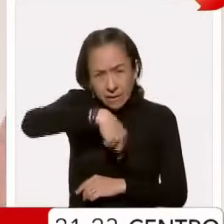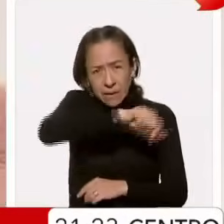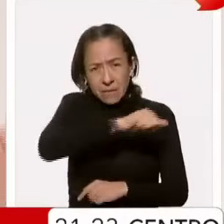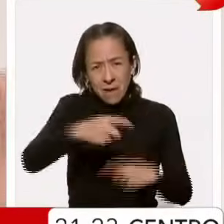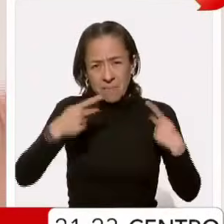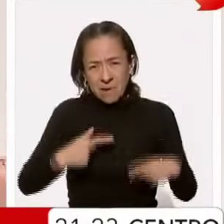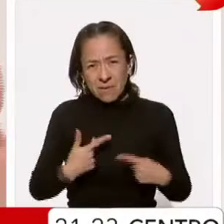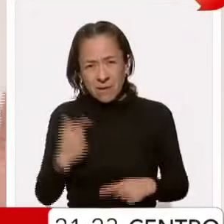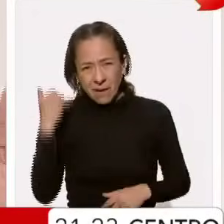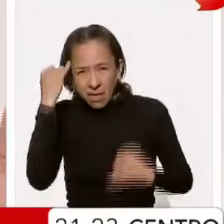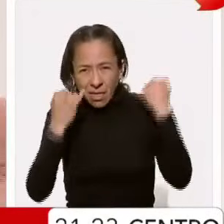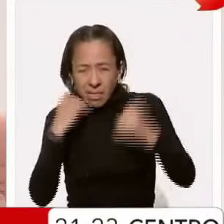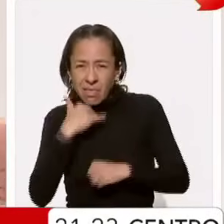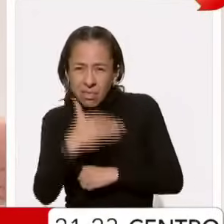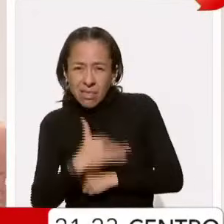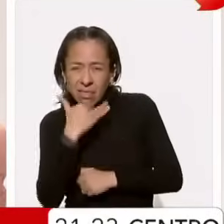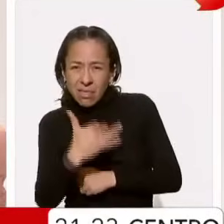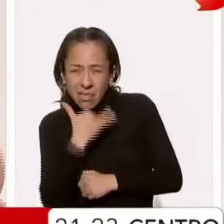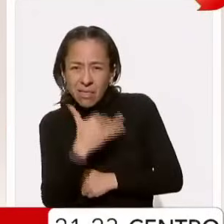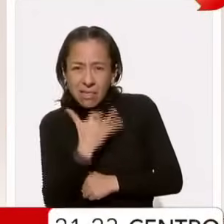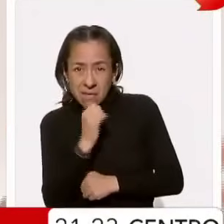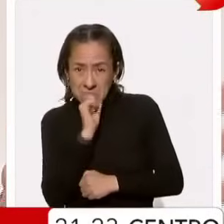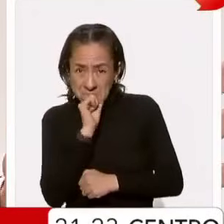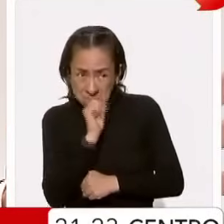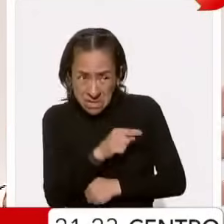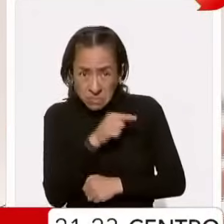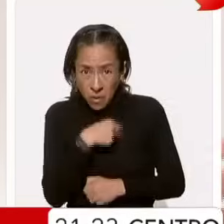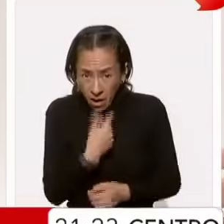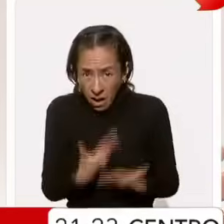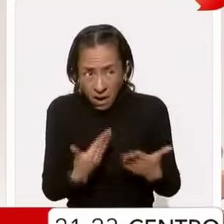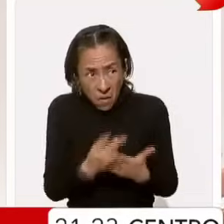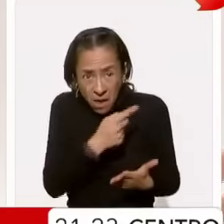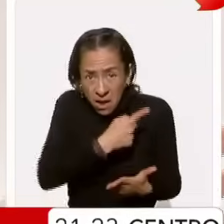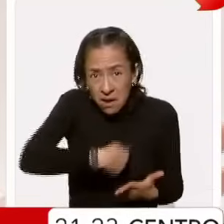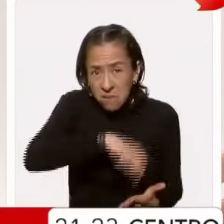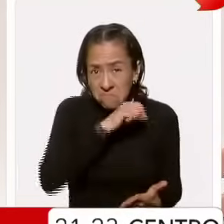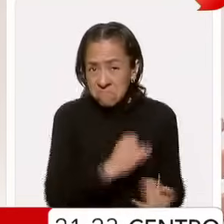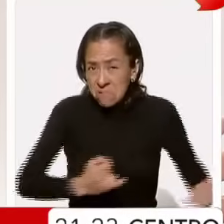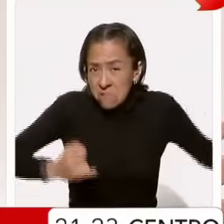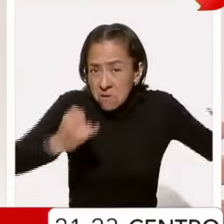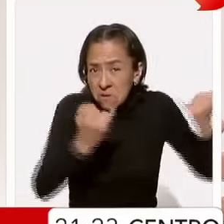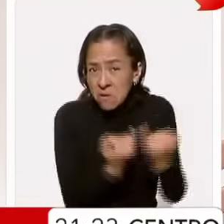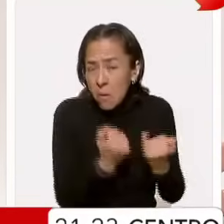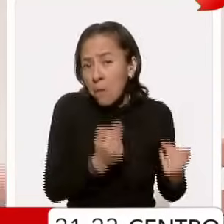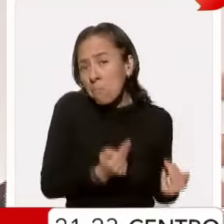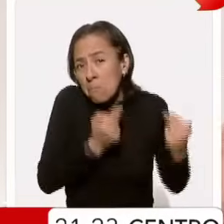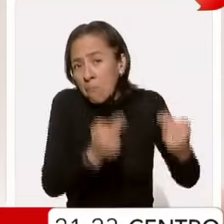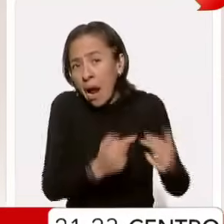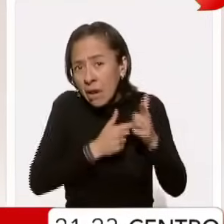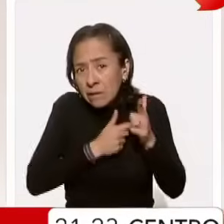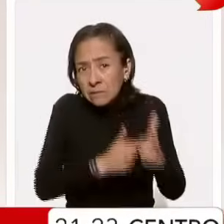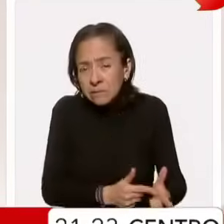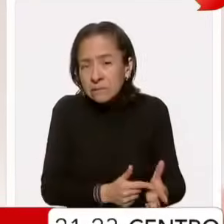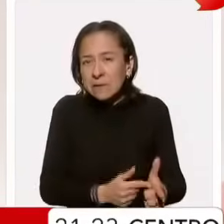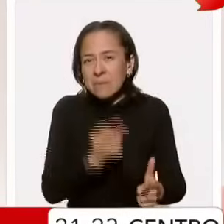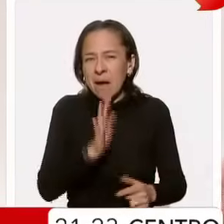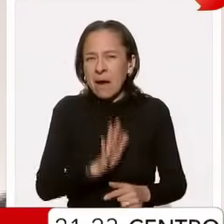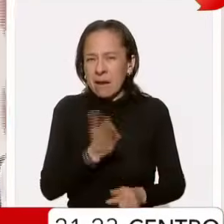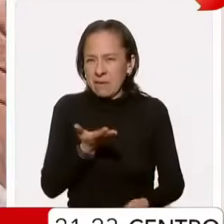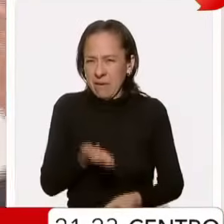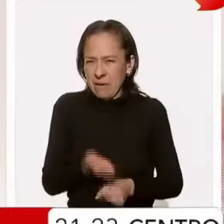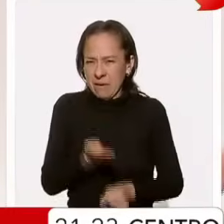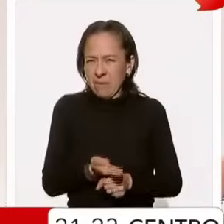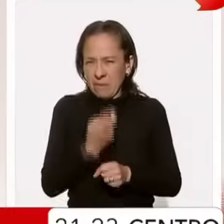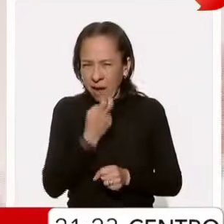mismos que de una u otra forma siguen aquí muy presentes. ¿Hay elementos para pensar que están también detrás de esta nueva campaña